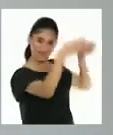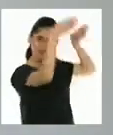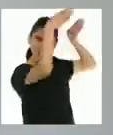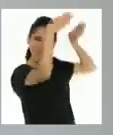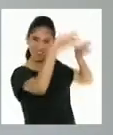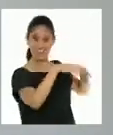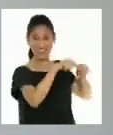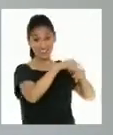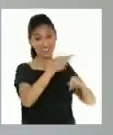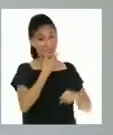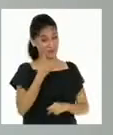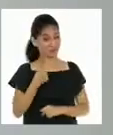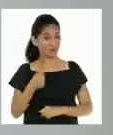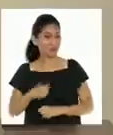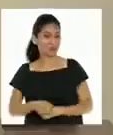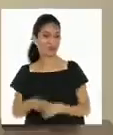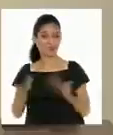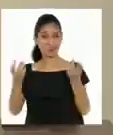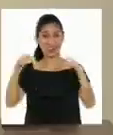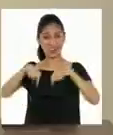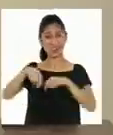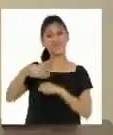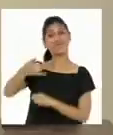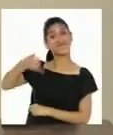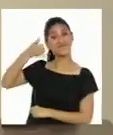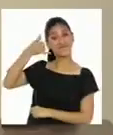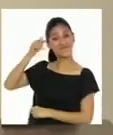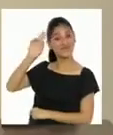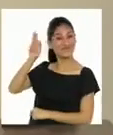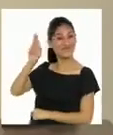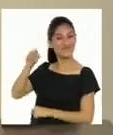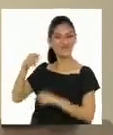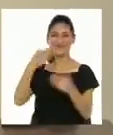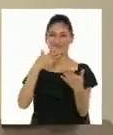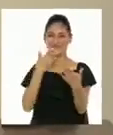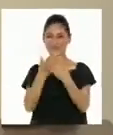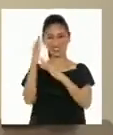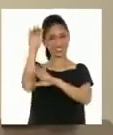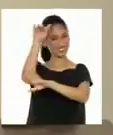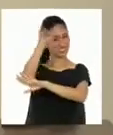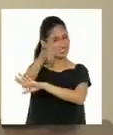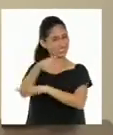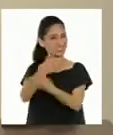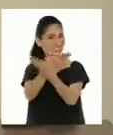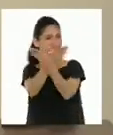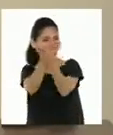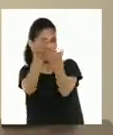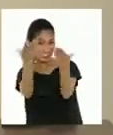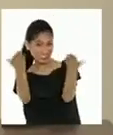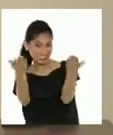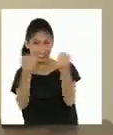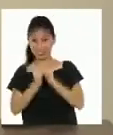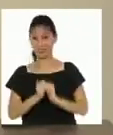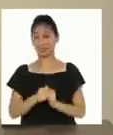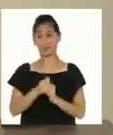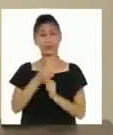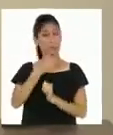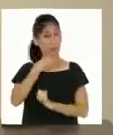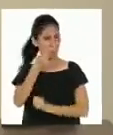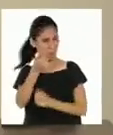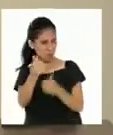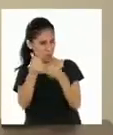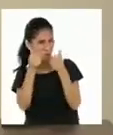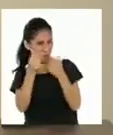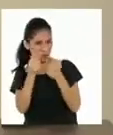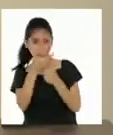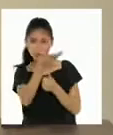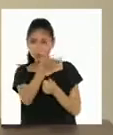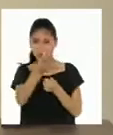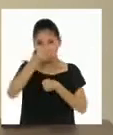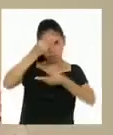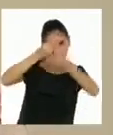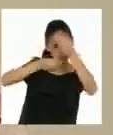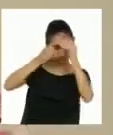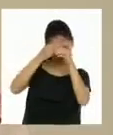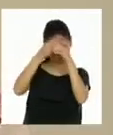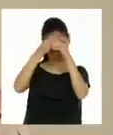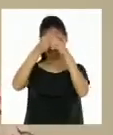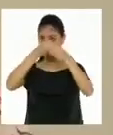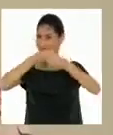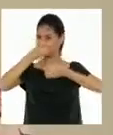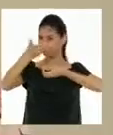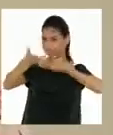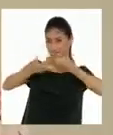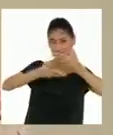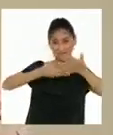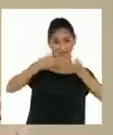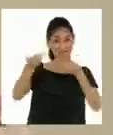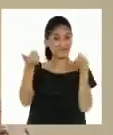nuestra docente del día. Buenas tardes. Quiero felicitarlos por los conocimientos que han compartido el día de hoy. La